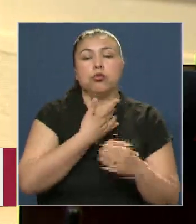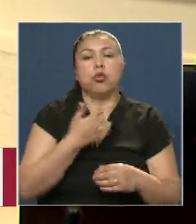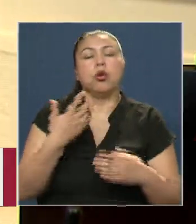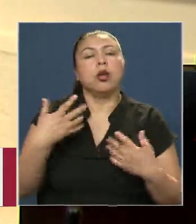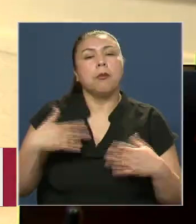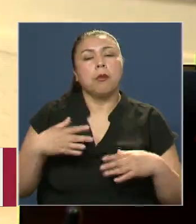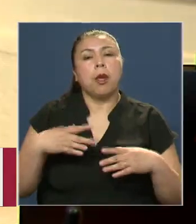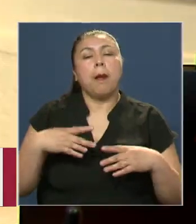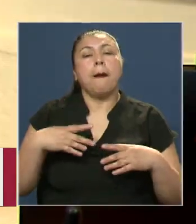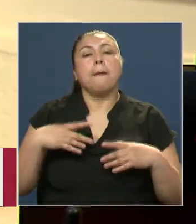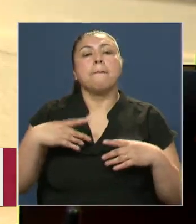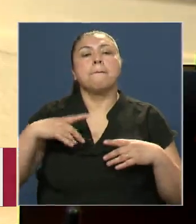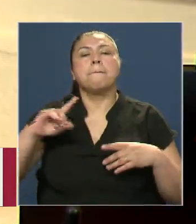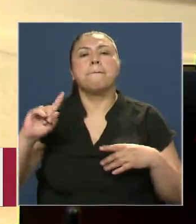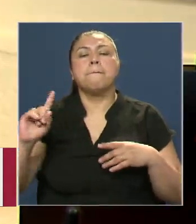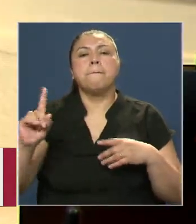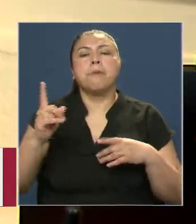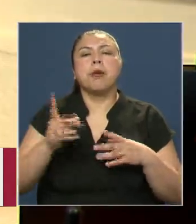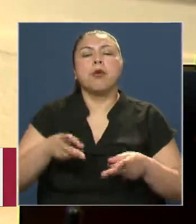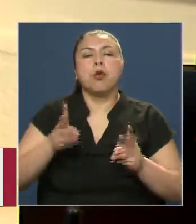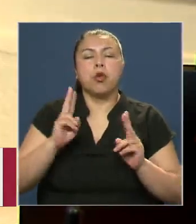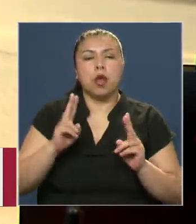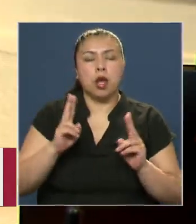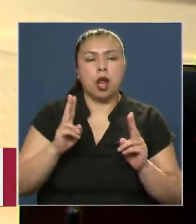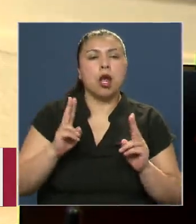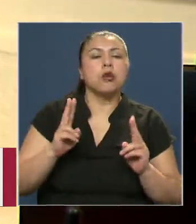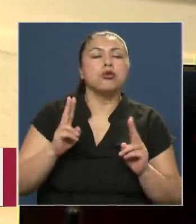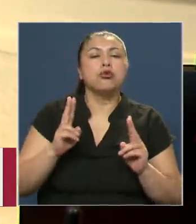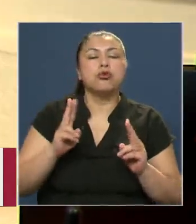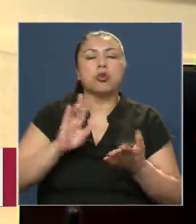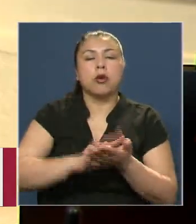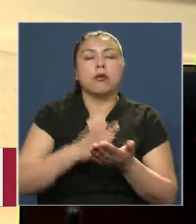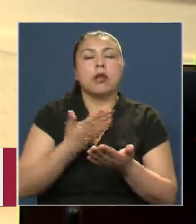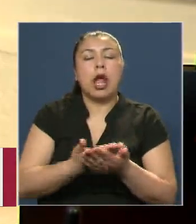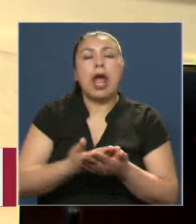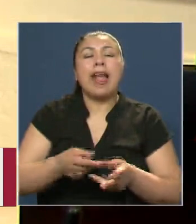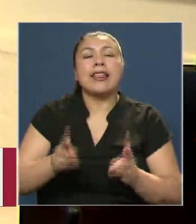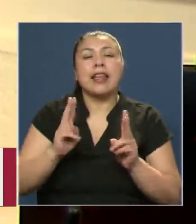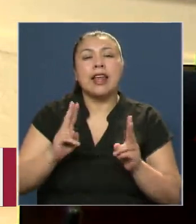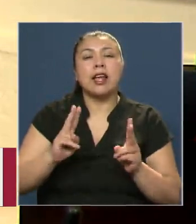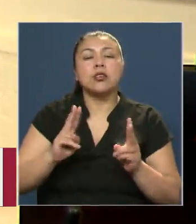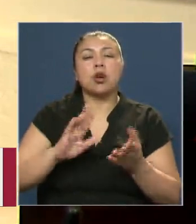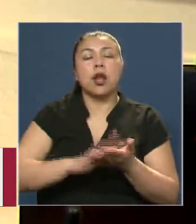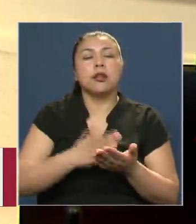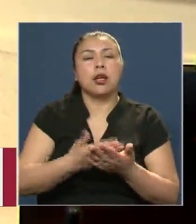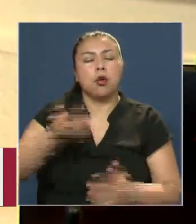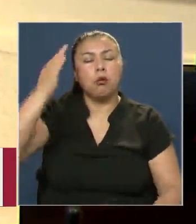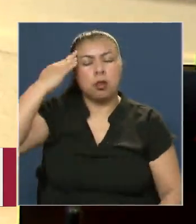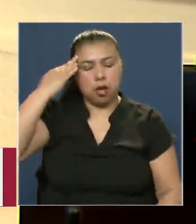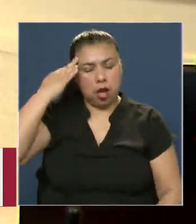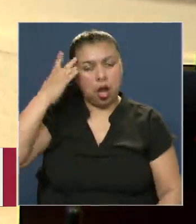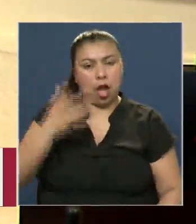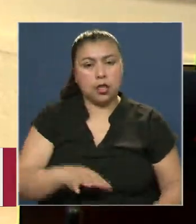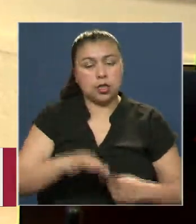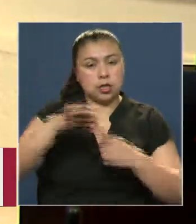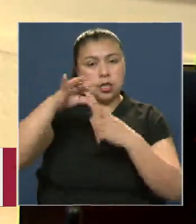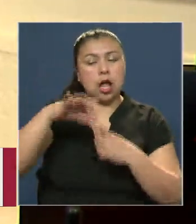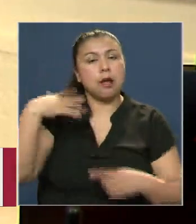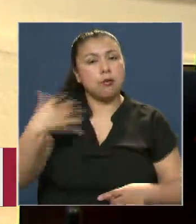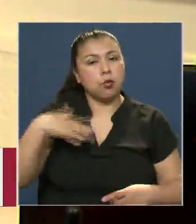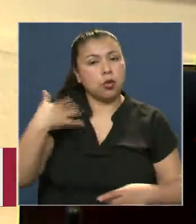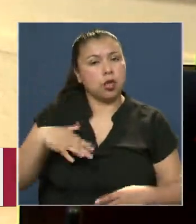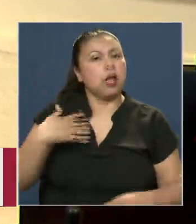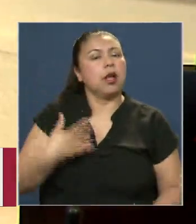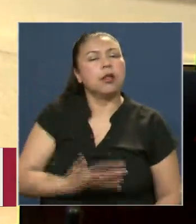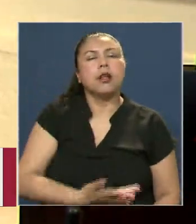colocar por delante los derechos a la salud, el derecho al bienestar, el derecho a la salud mental, hoy es una prioridad. Y no podemos